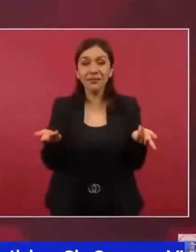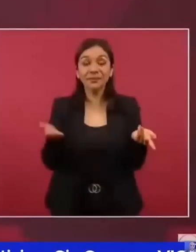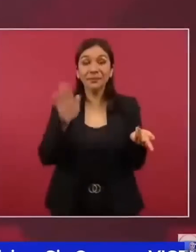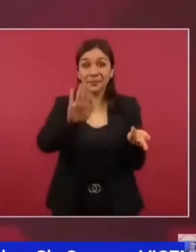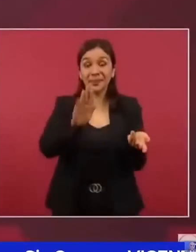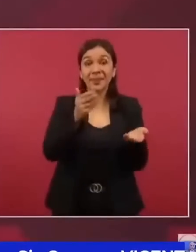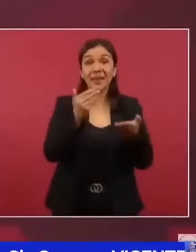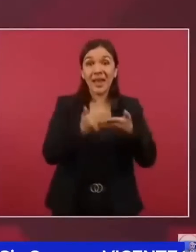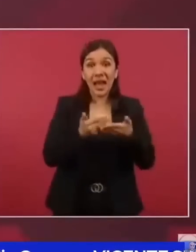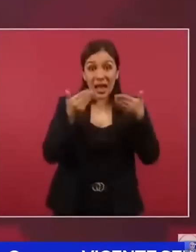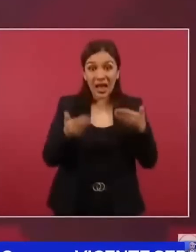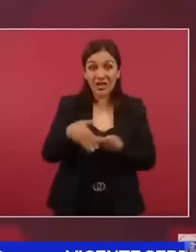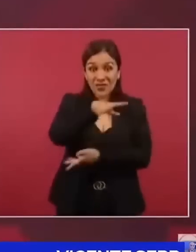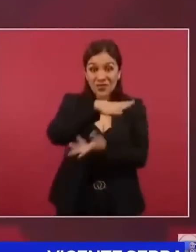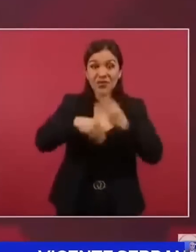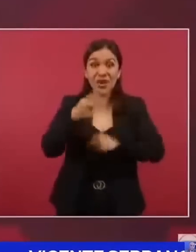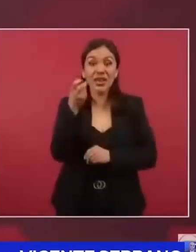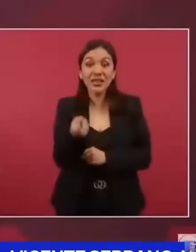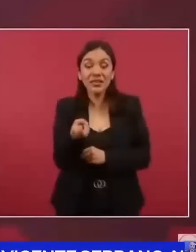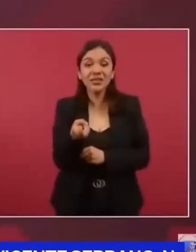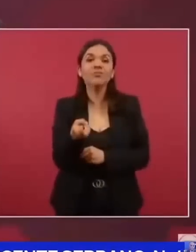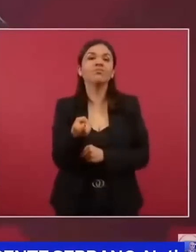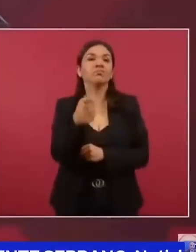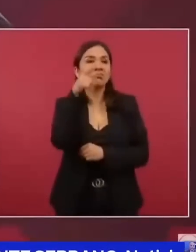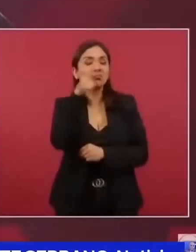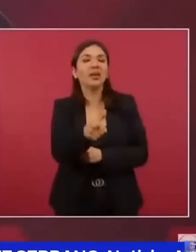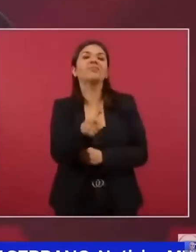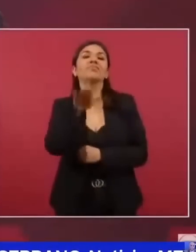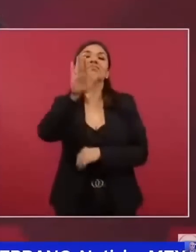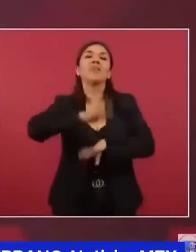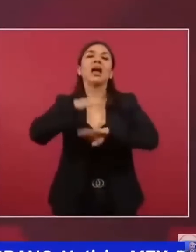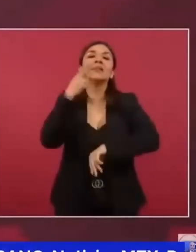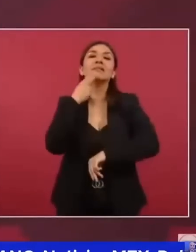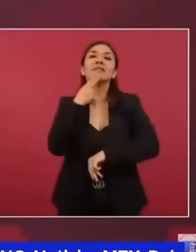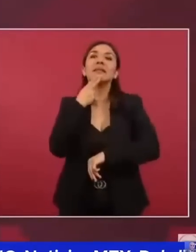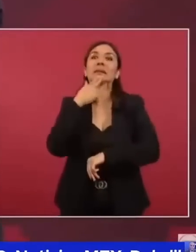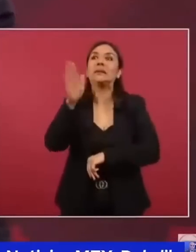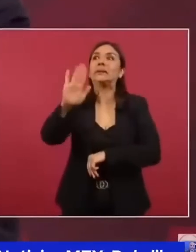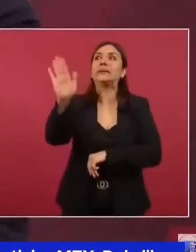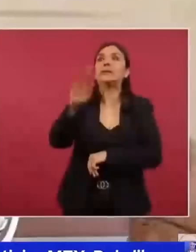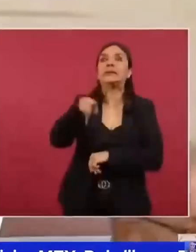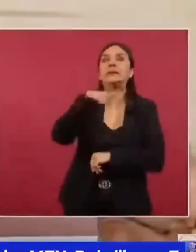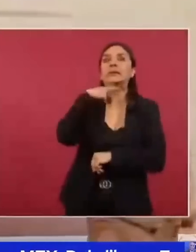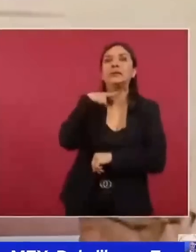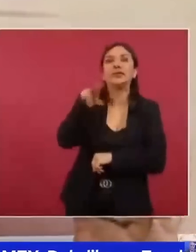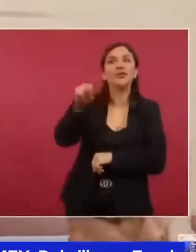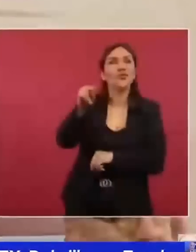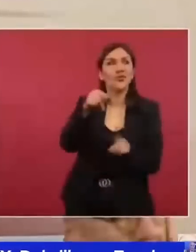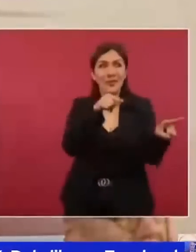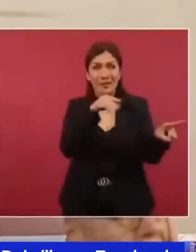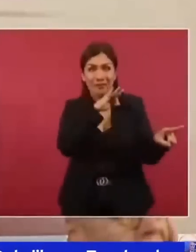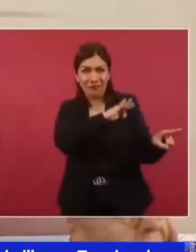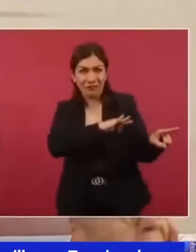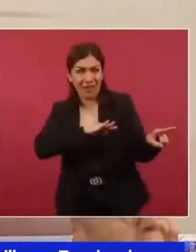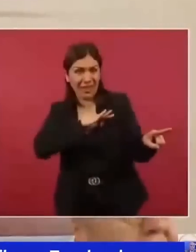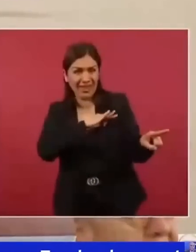ahora, con esto, ayuda a decir, no, eso no es la